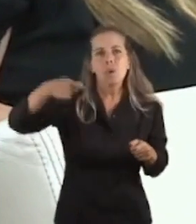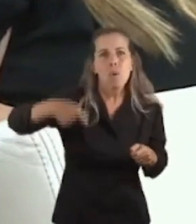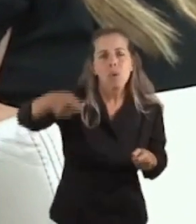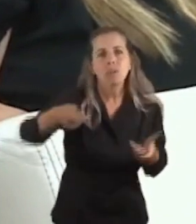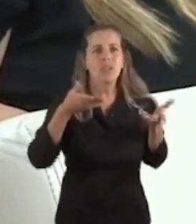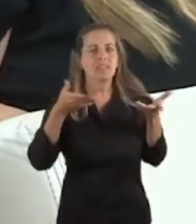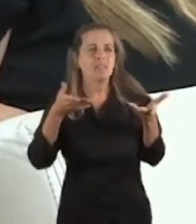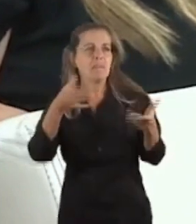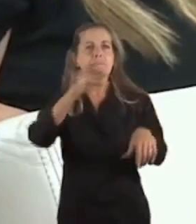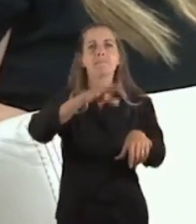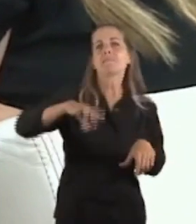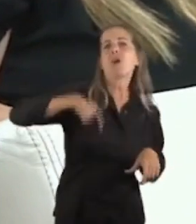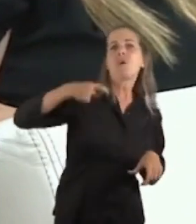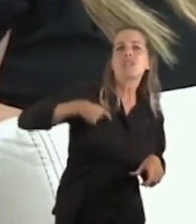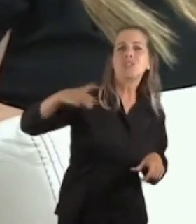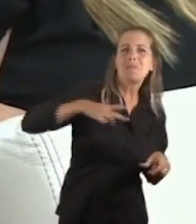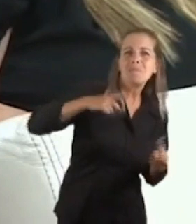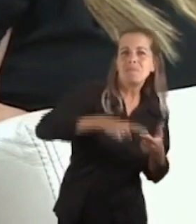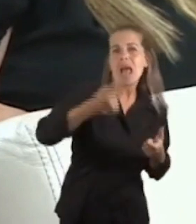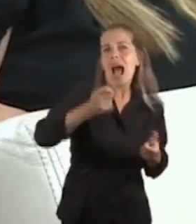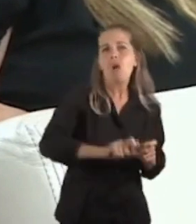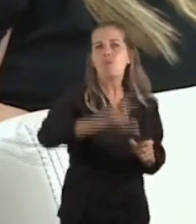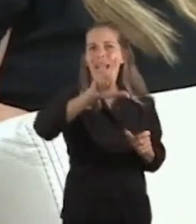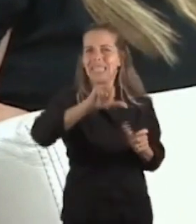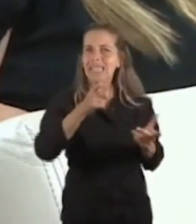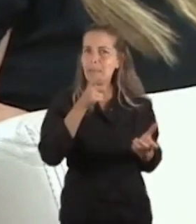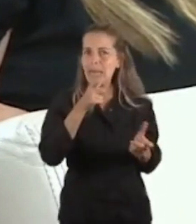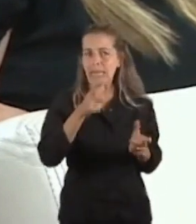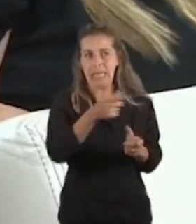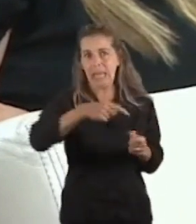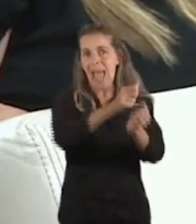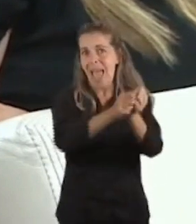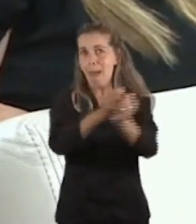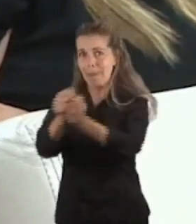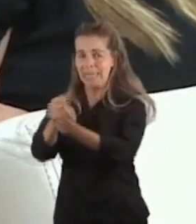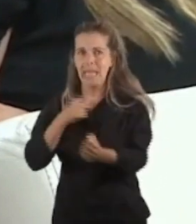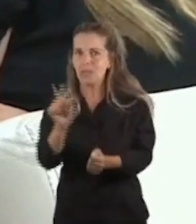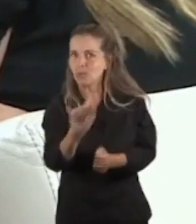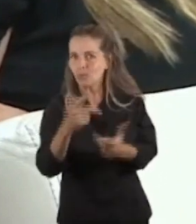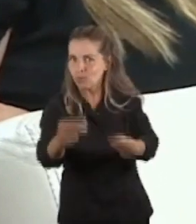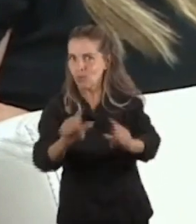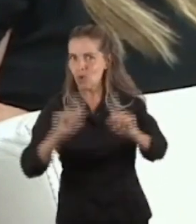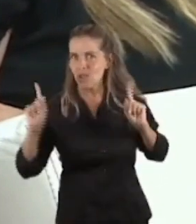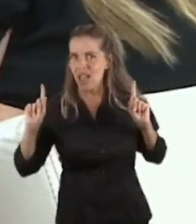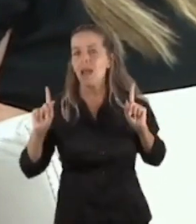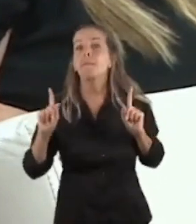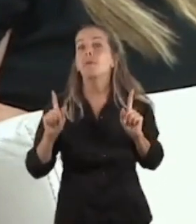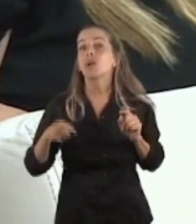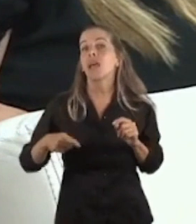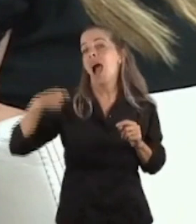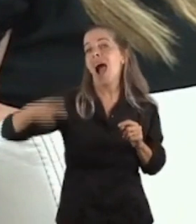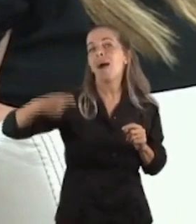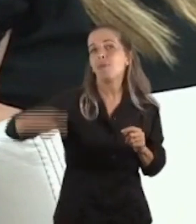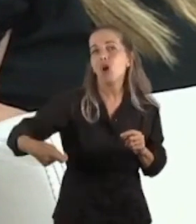servicios de salud nadie estaría dispuesto eh eh a tomar esos este esos eh